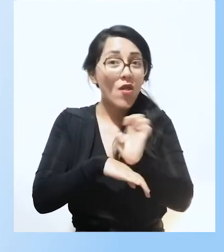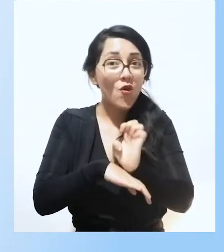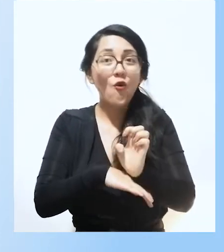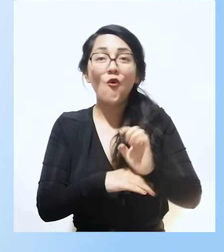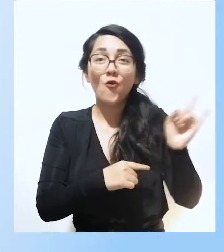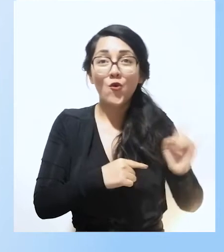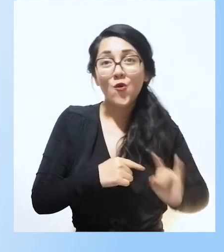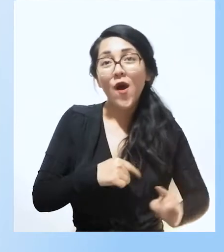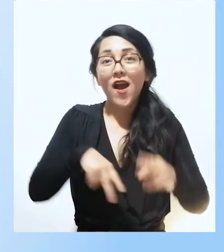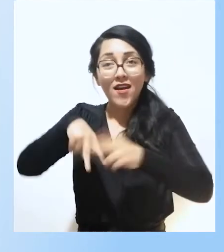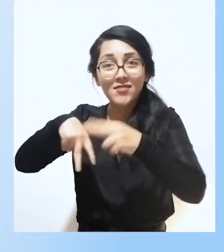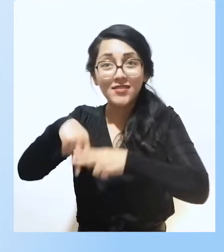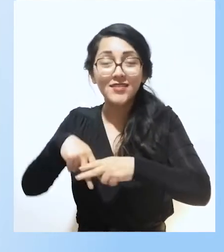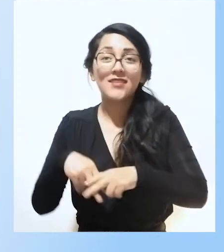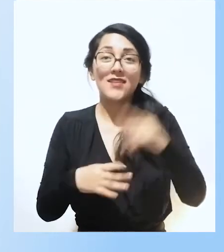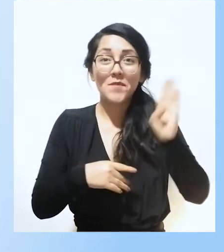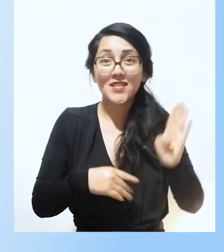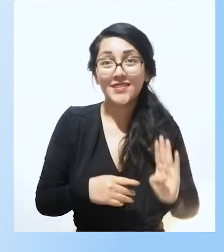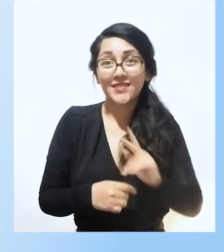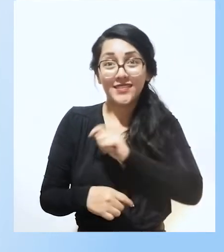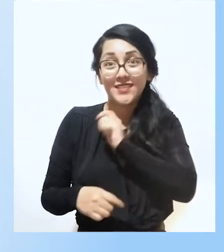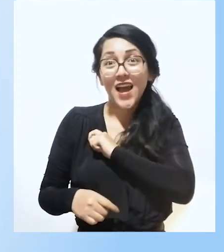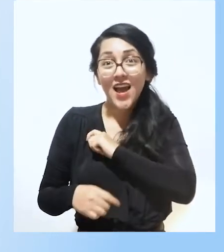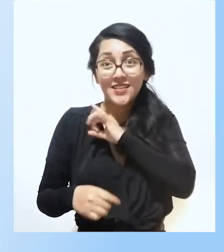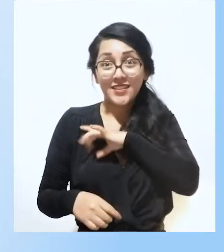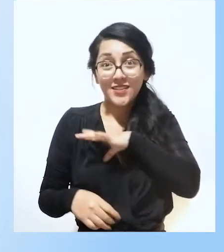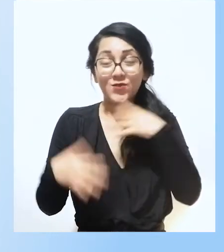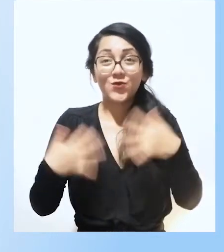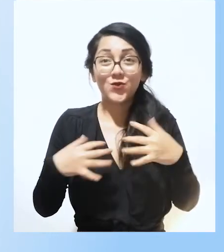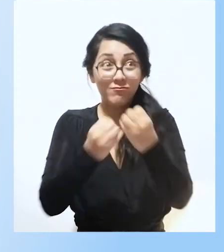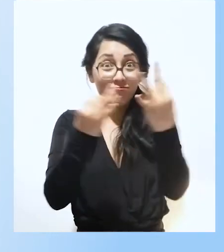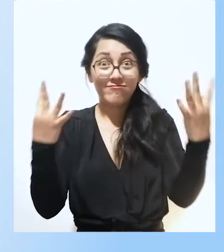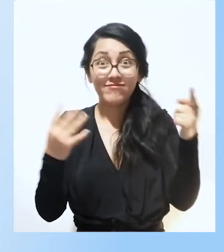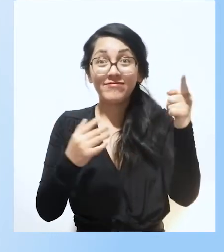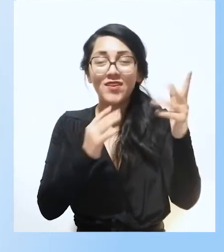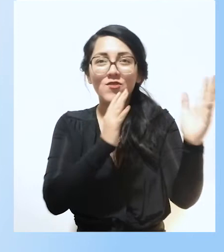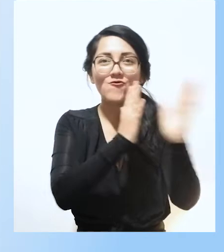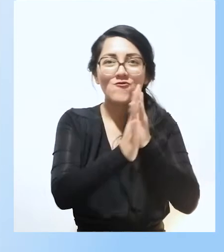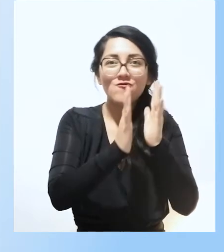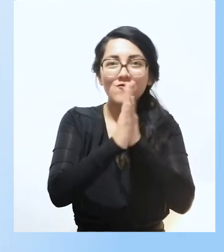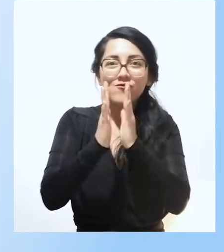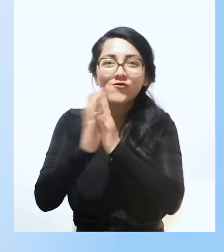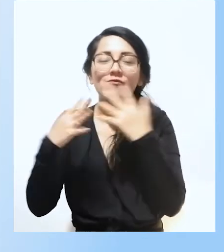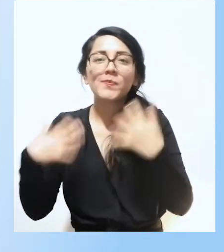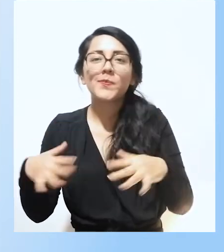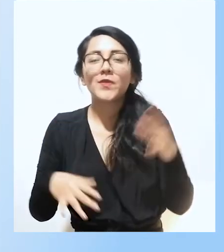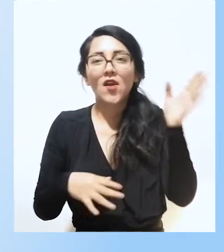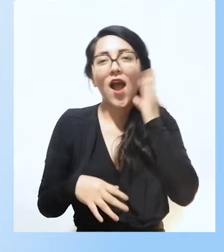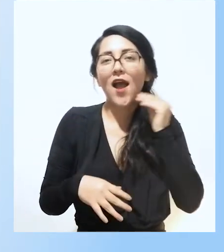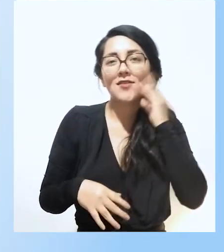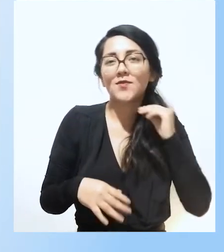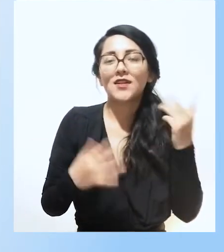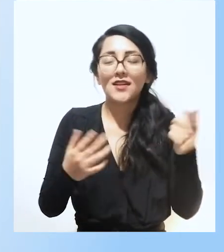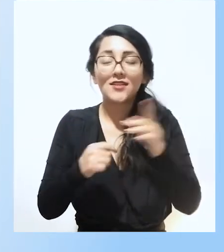Argentina, Brasil, España, Chile, quienes van a compartir con nosotros sus experiencias de implementación de pedagogía hospitalaria en